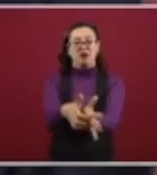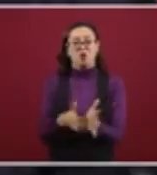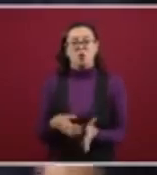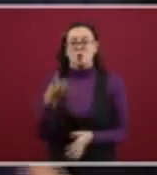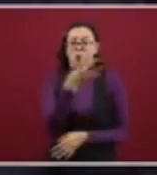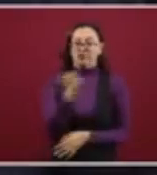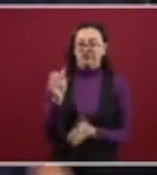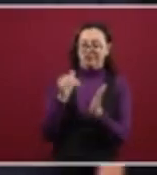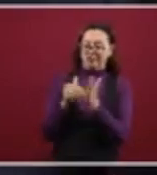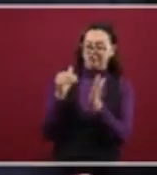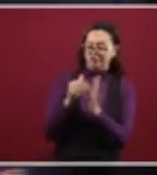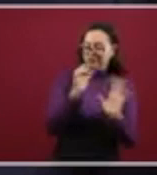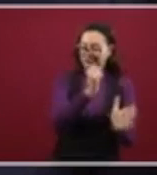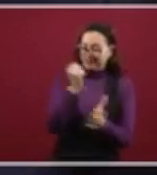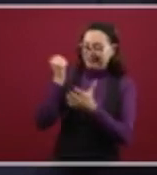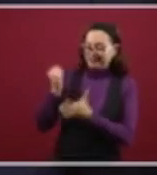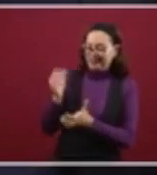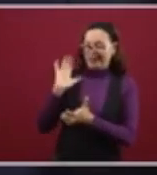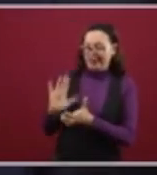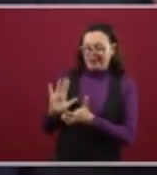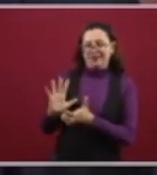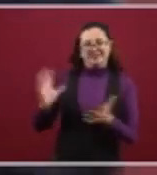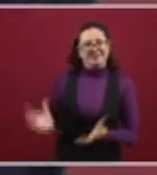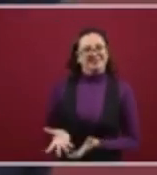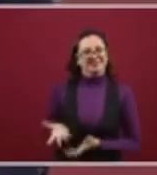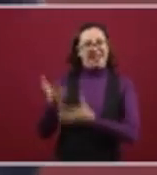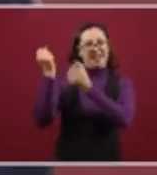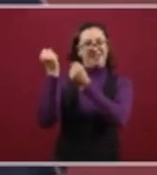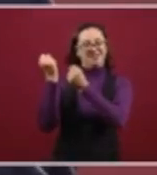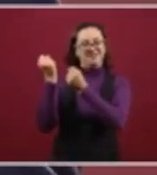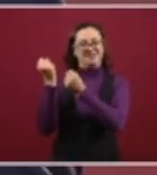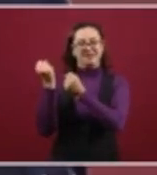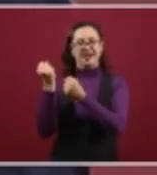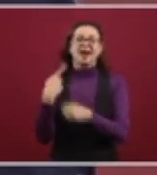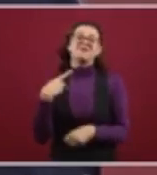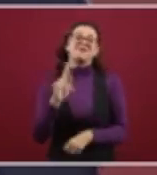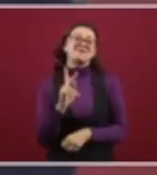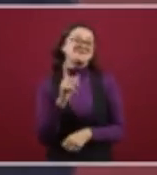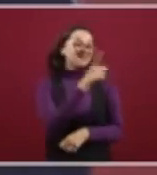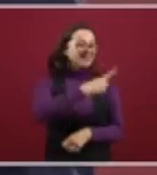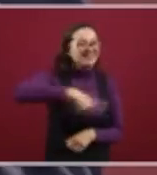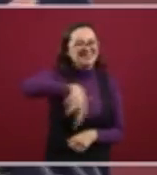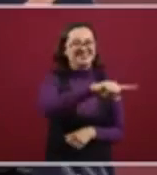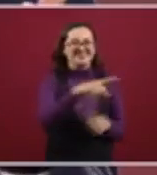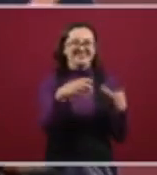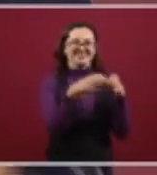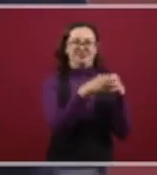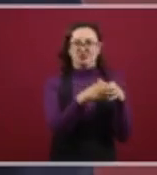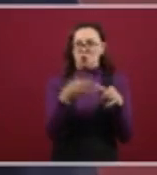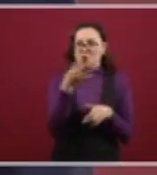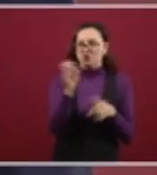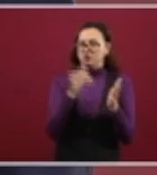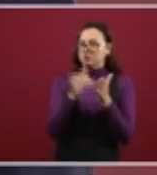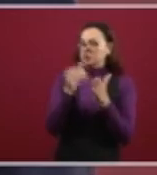Claro que los que tenían el negocio, los que se clavaban estos 400 millones,